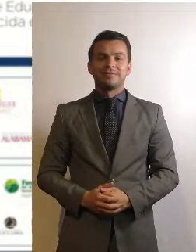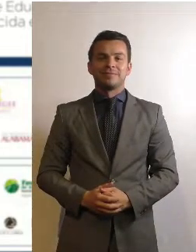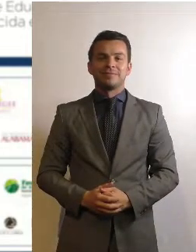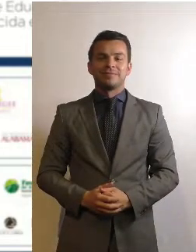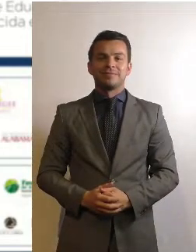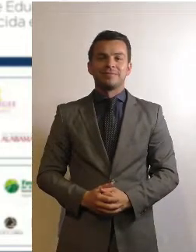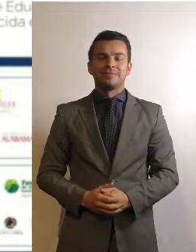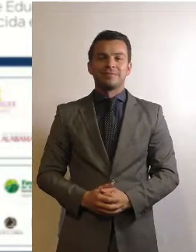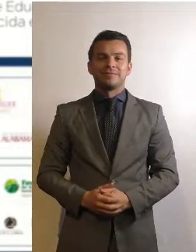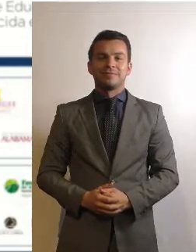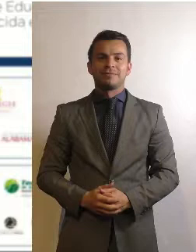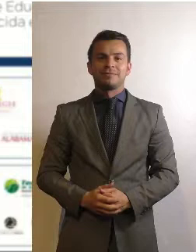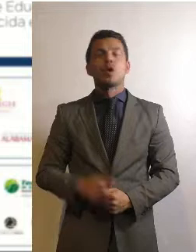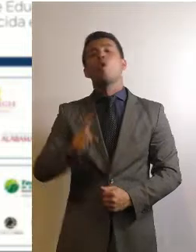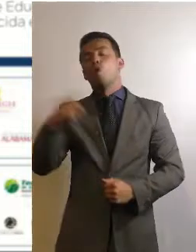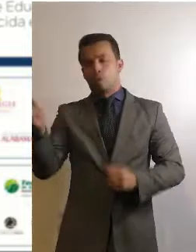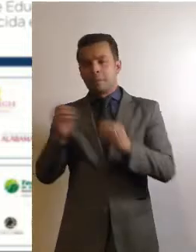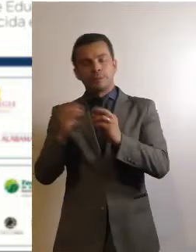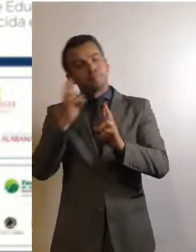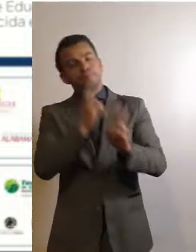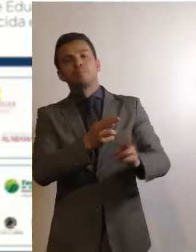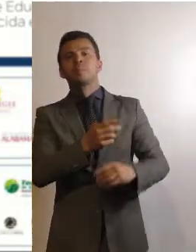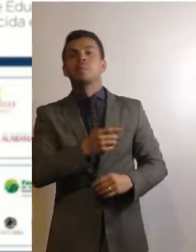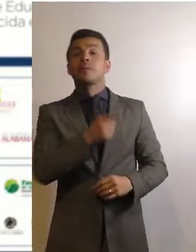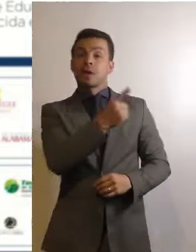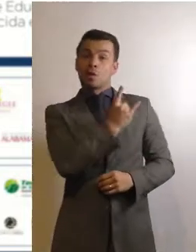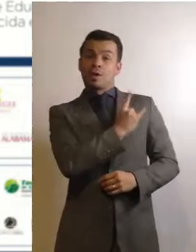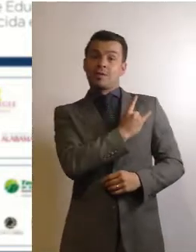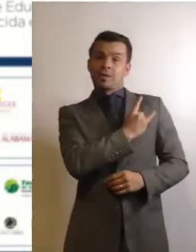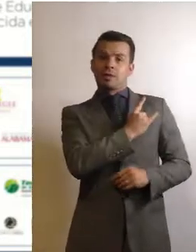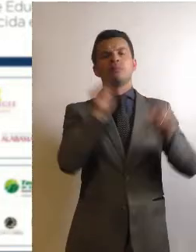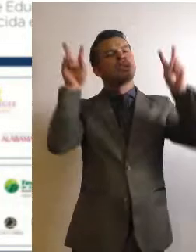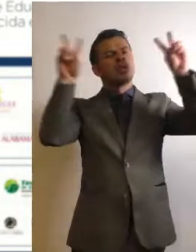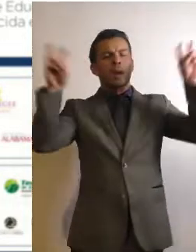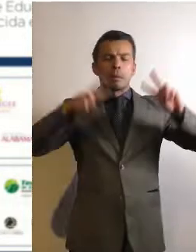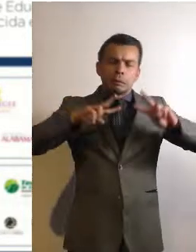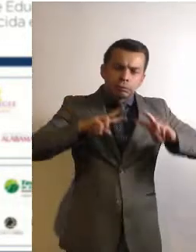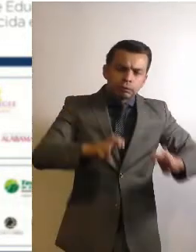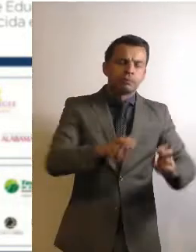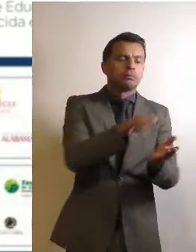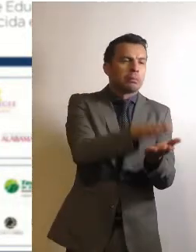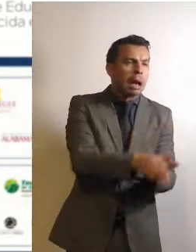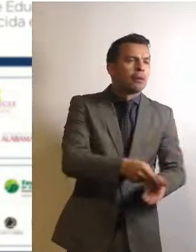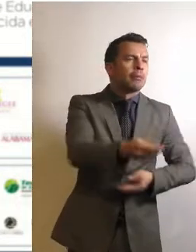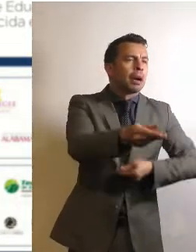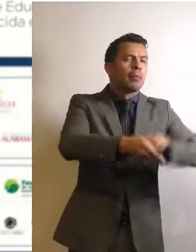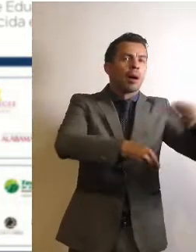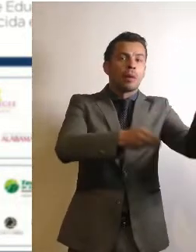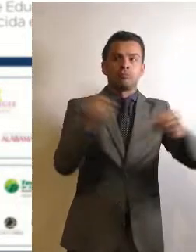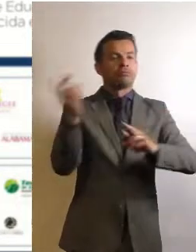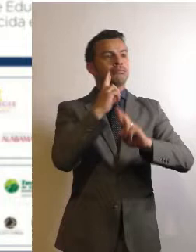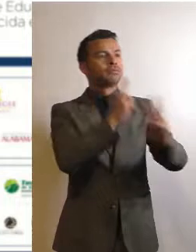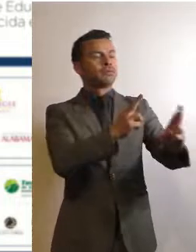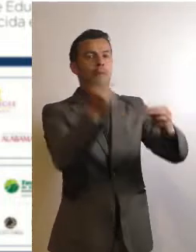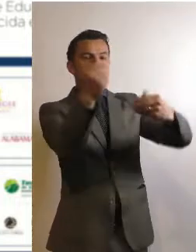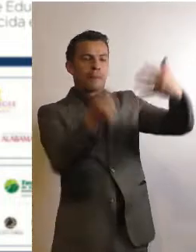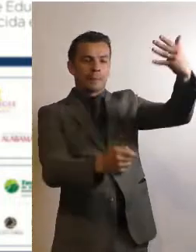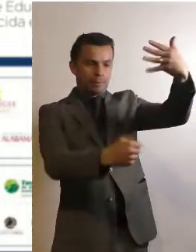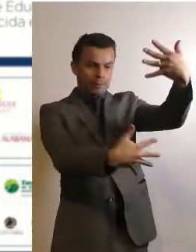Una de las 20 mejores universidades en temas de investigación y ganadora de la